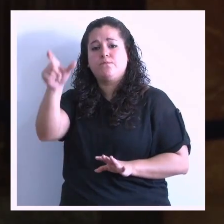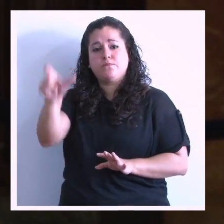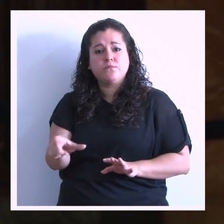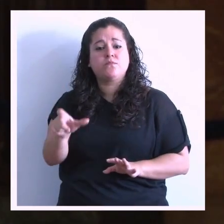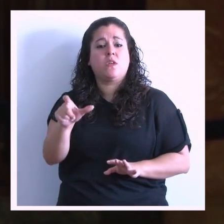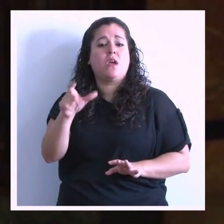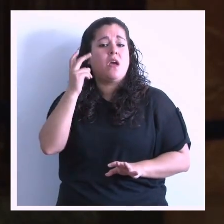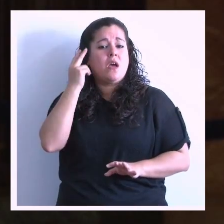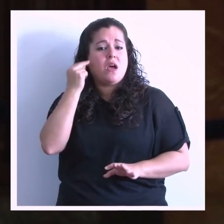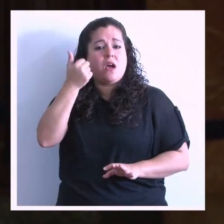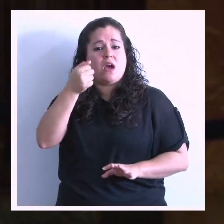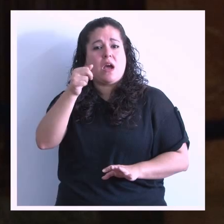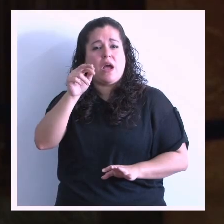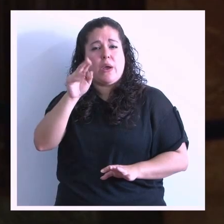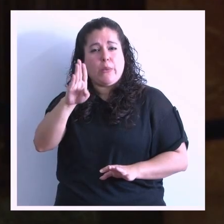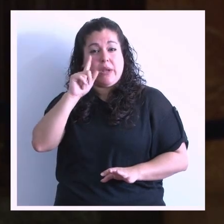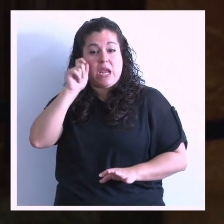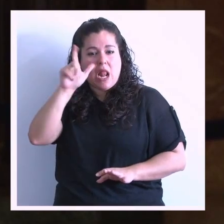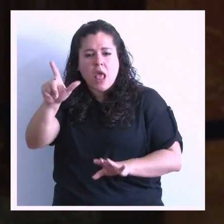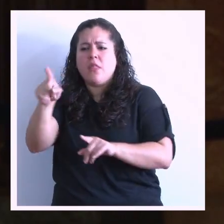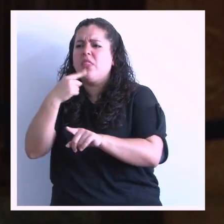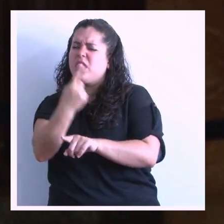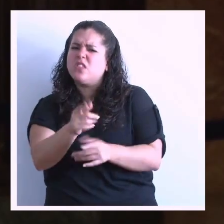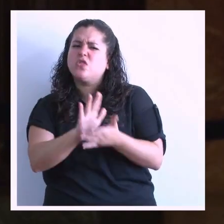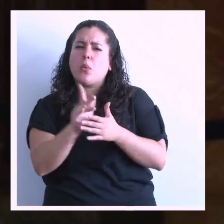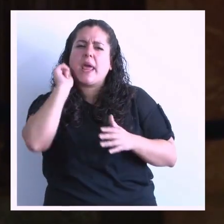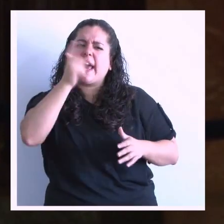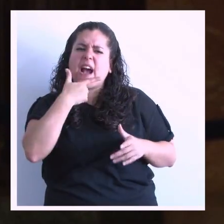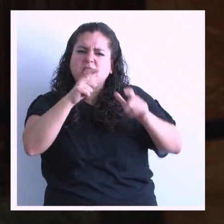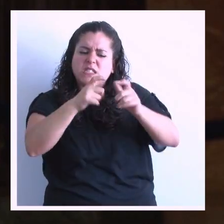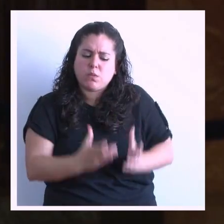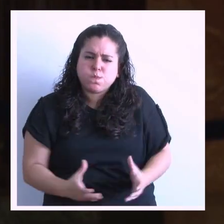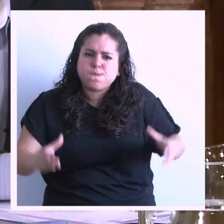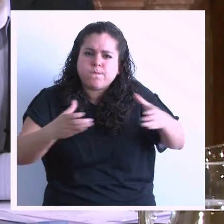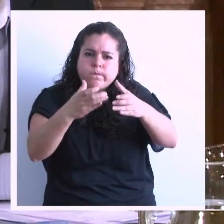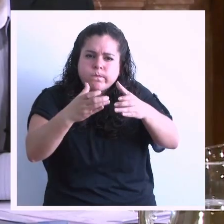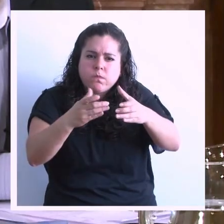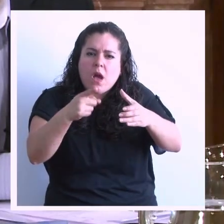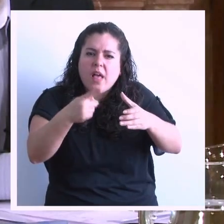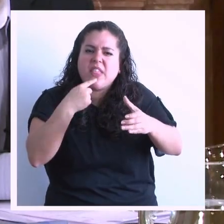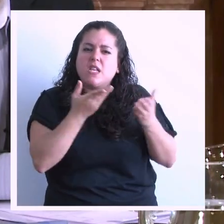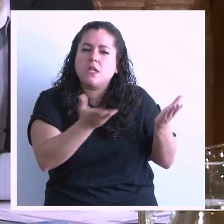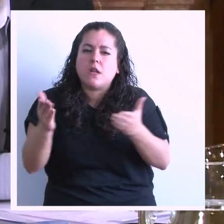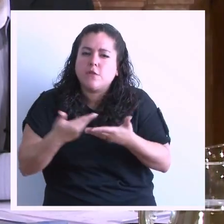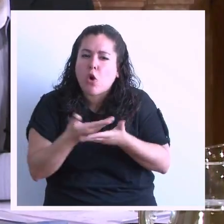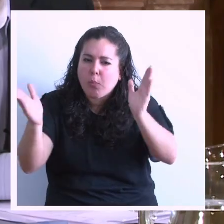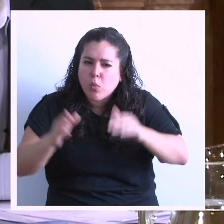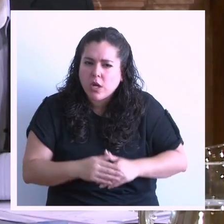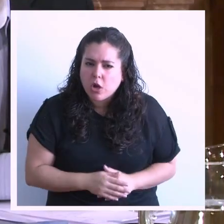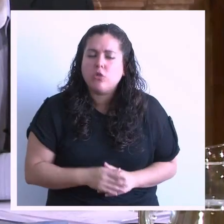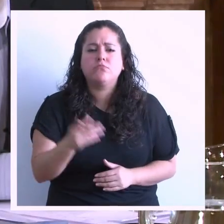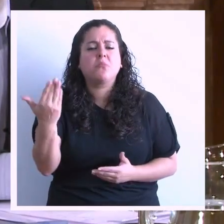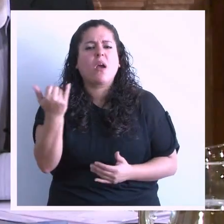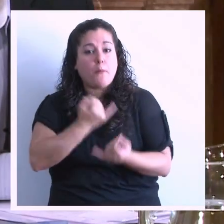lo que vemos es que la inflación ha comido tanto, digamos, se ha incrementado tanto que se han disminuido